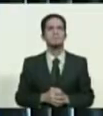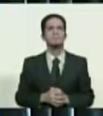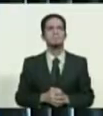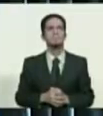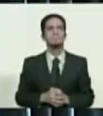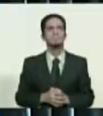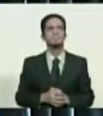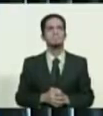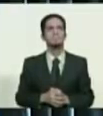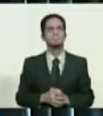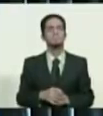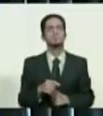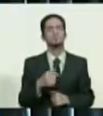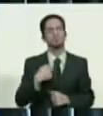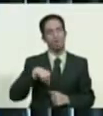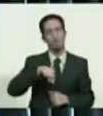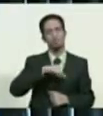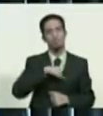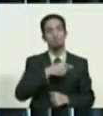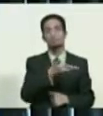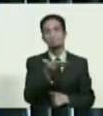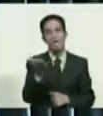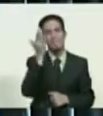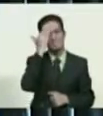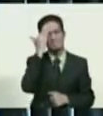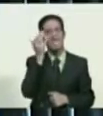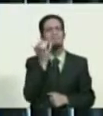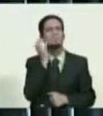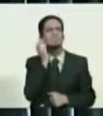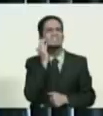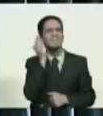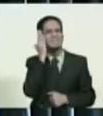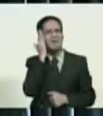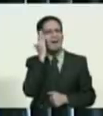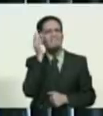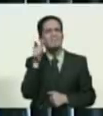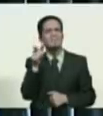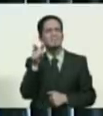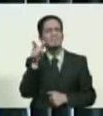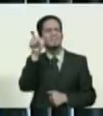Nosotros, y yo sé que ustedes también, saben que Julio Borges es un cobarde.